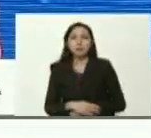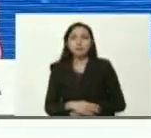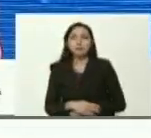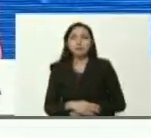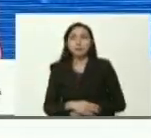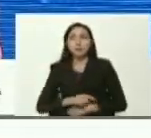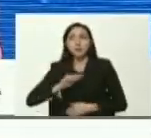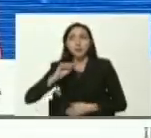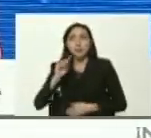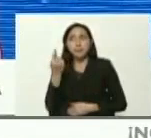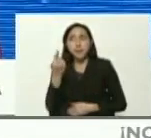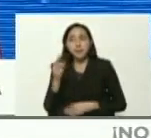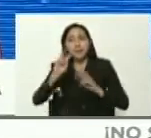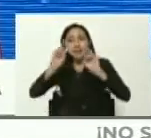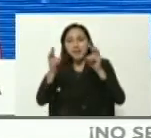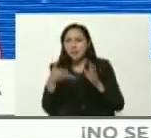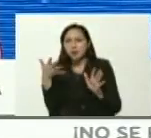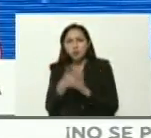El primer punto de todos